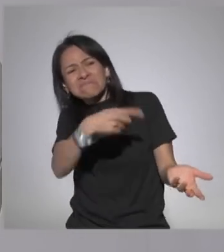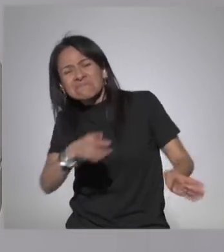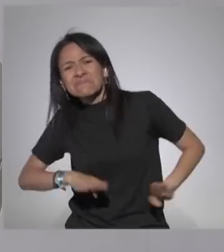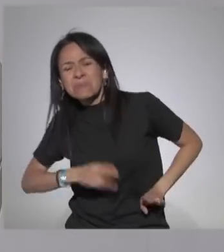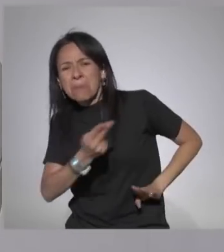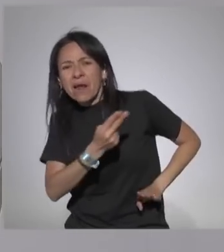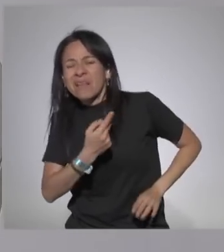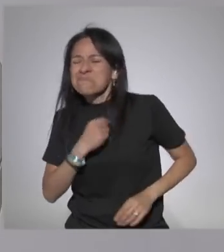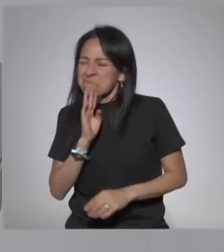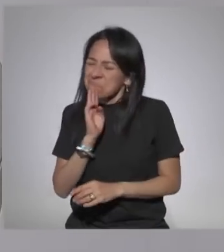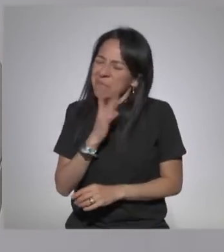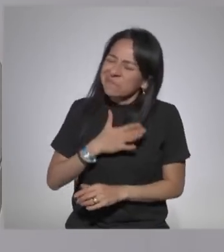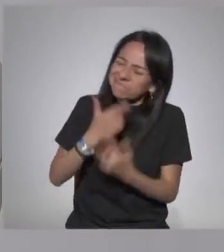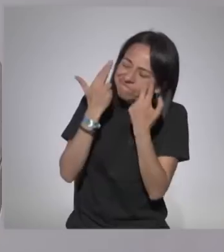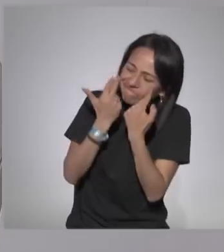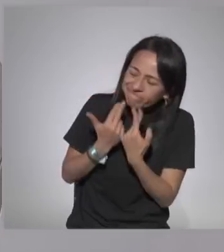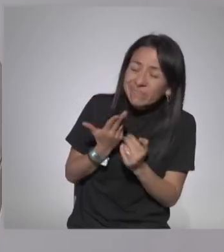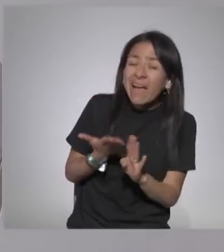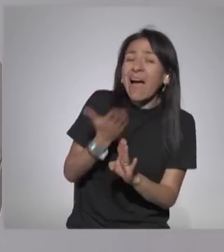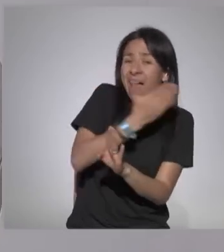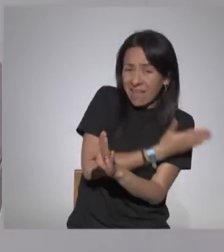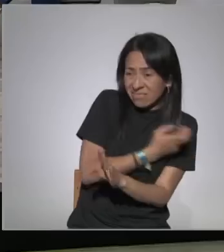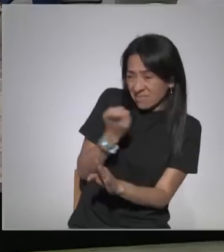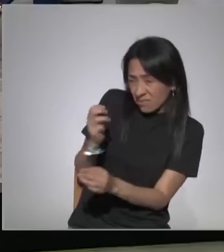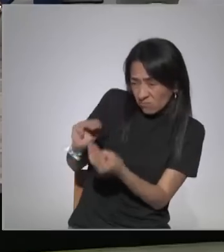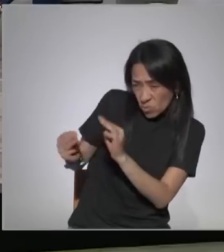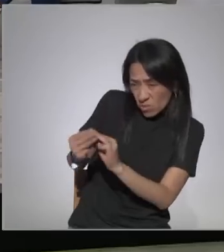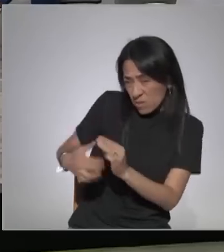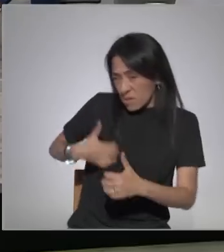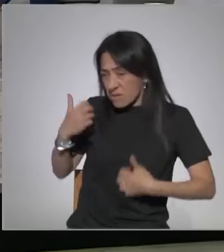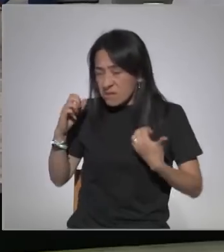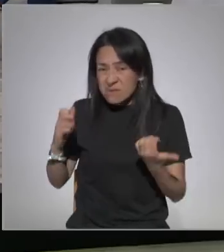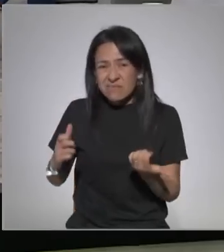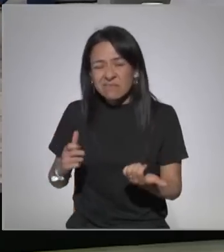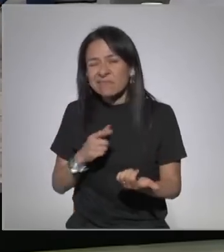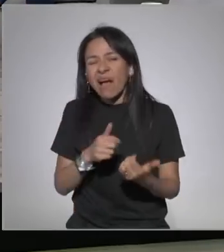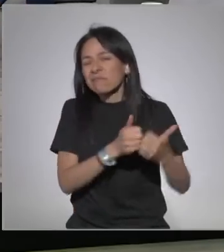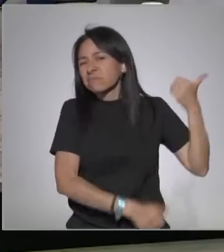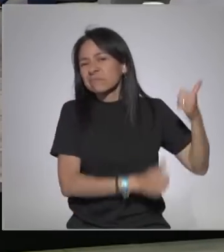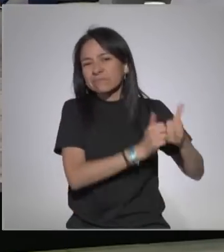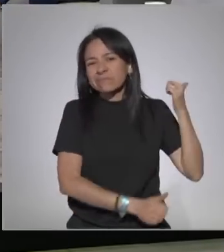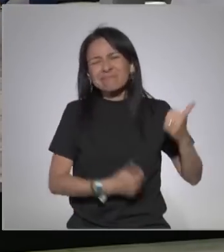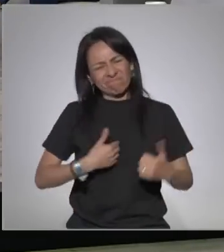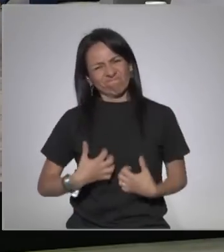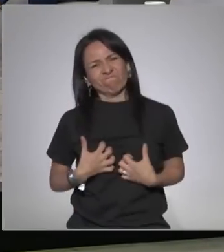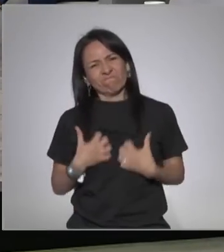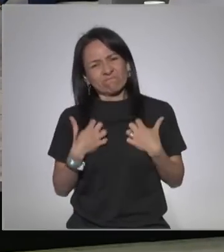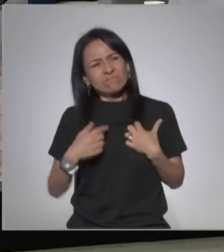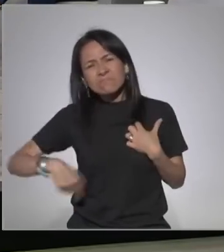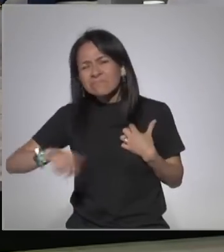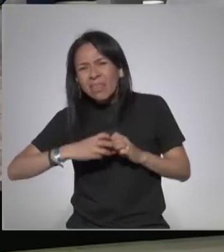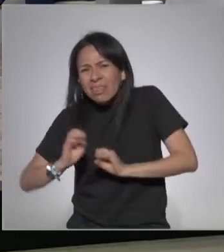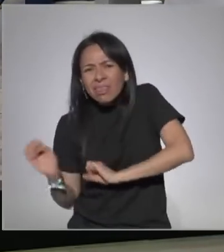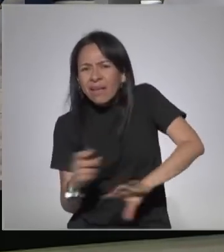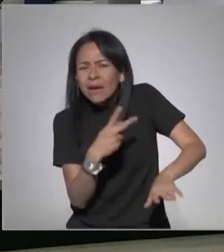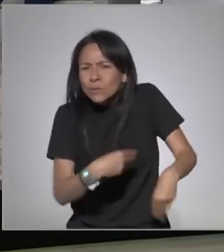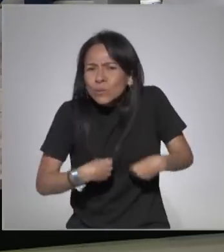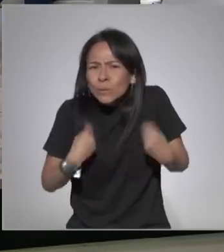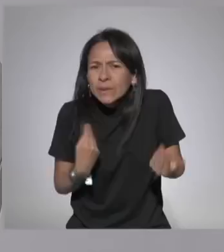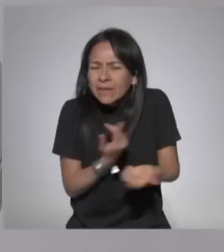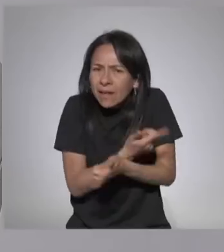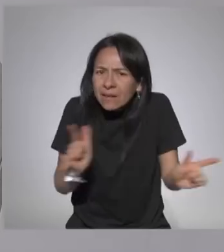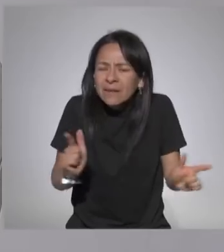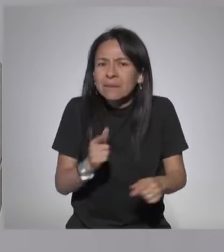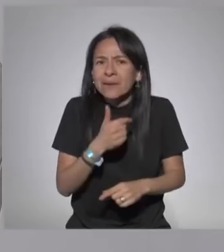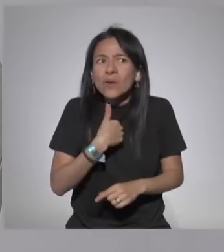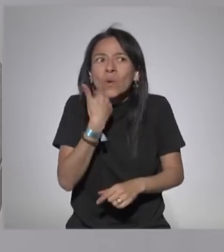terminado relaciones anteriores por este motivo. Me da mucho coraje porque no la dejan vivir su vida y yo no sé cómo defenderla o que mi mamá ya no los